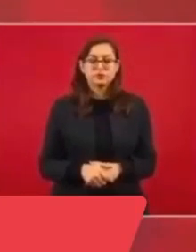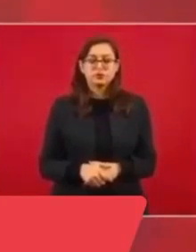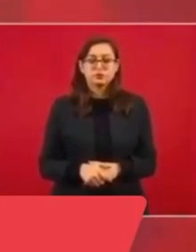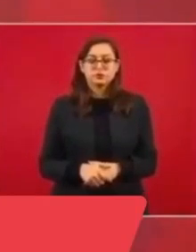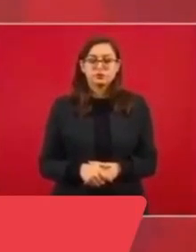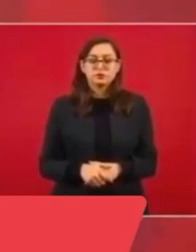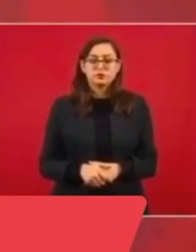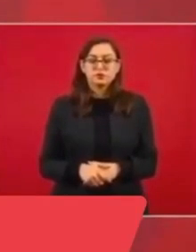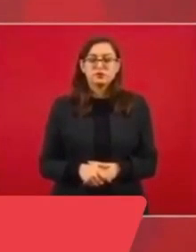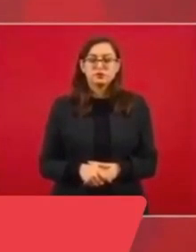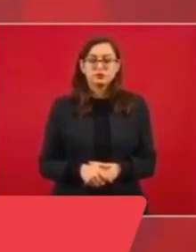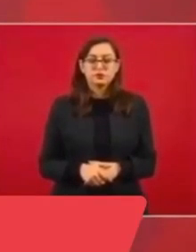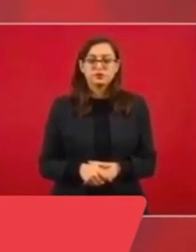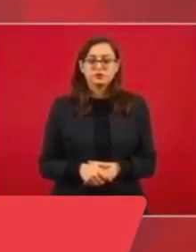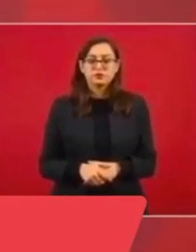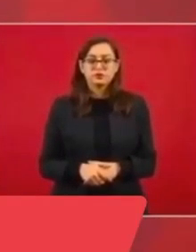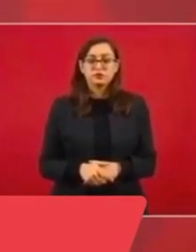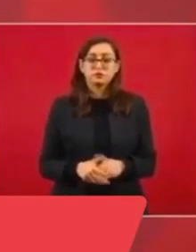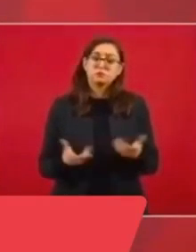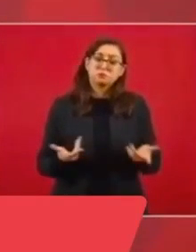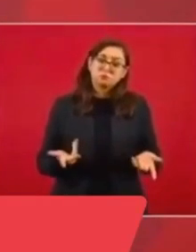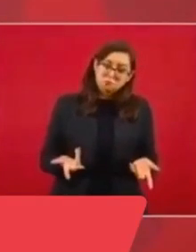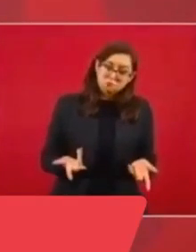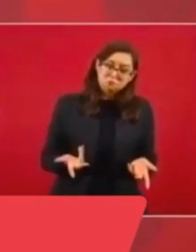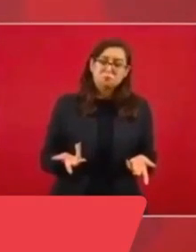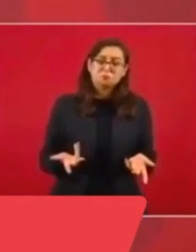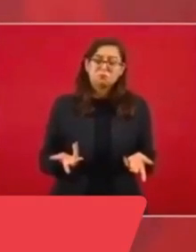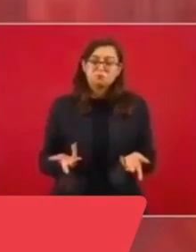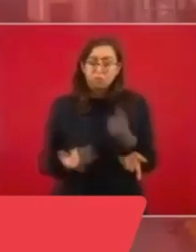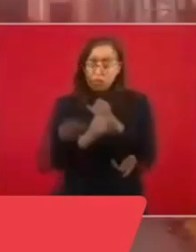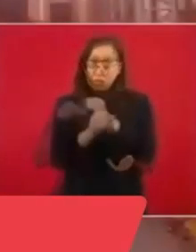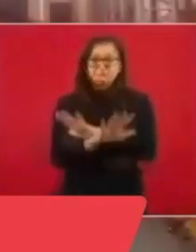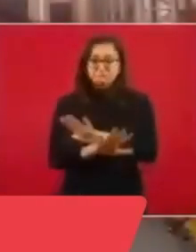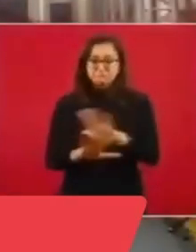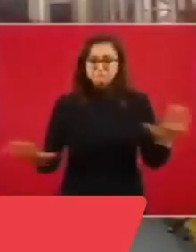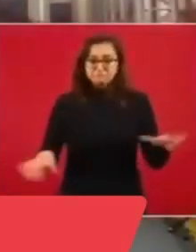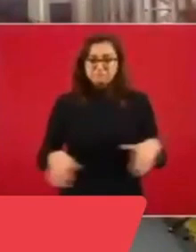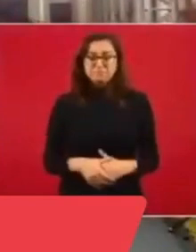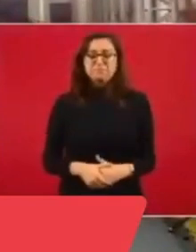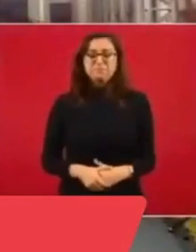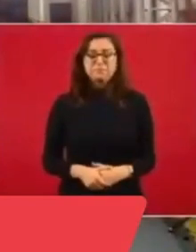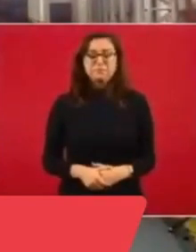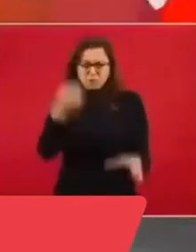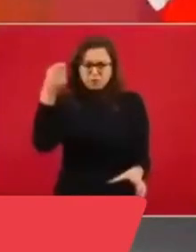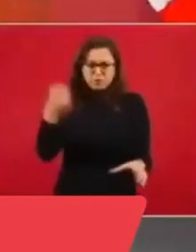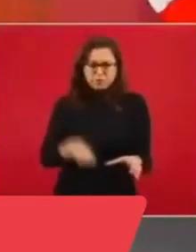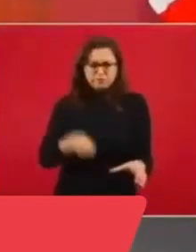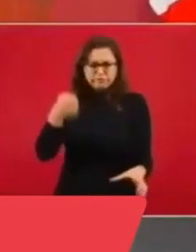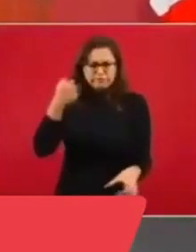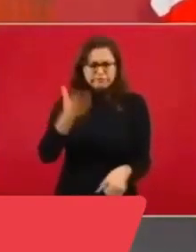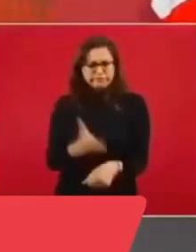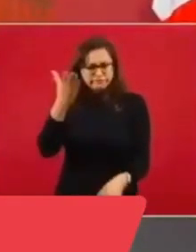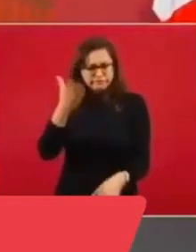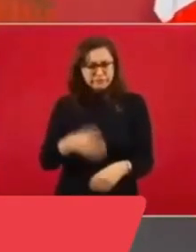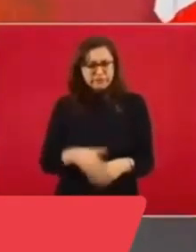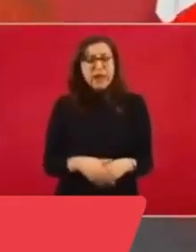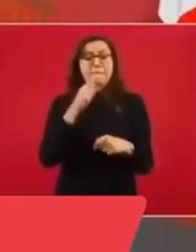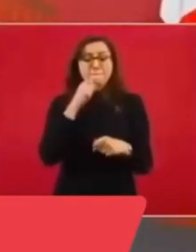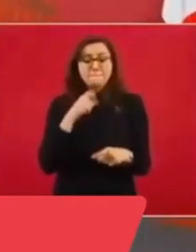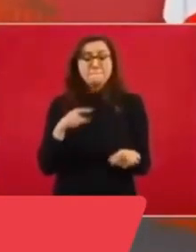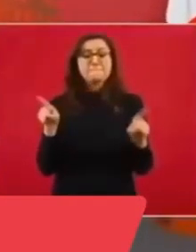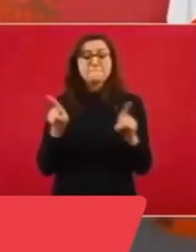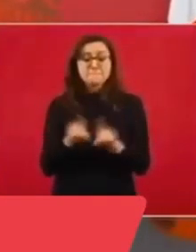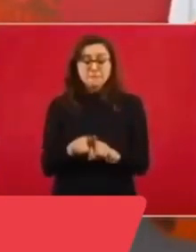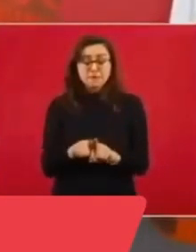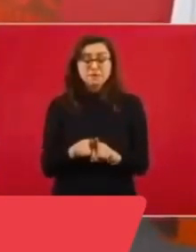ya veces ahora toda la limpia que se empieza a dar por la en la fiscalía general de la república donde todos los abogados